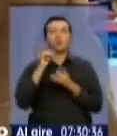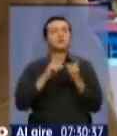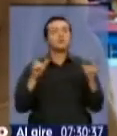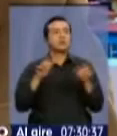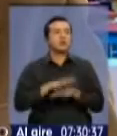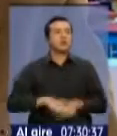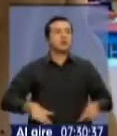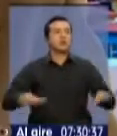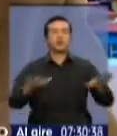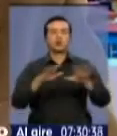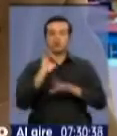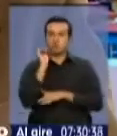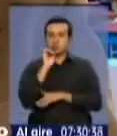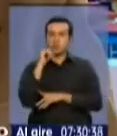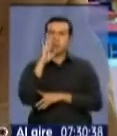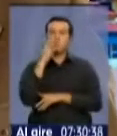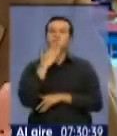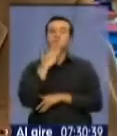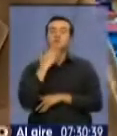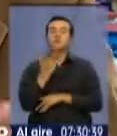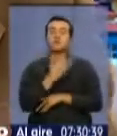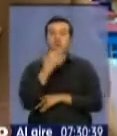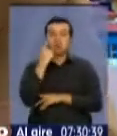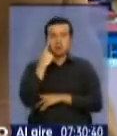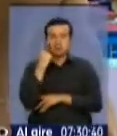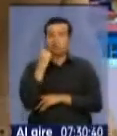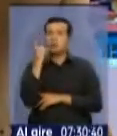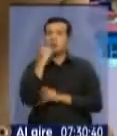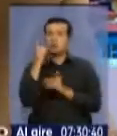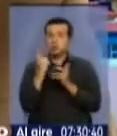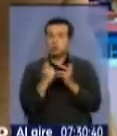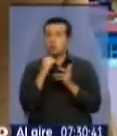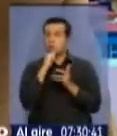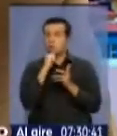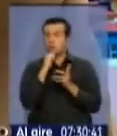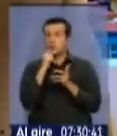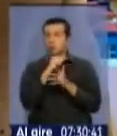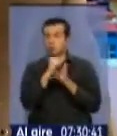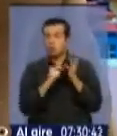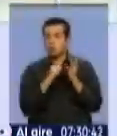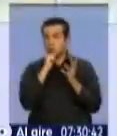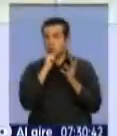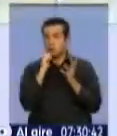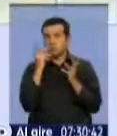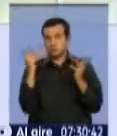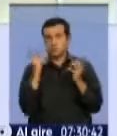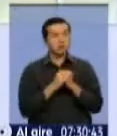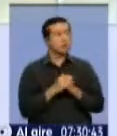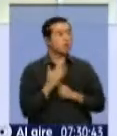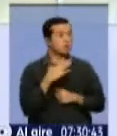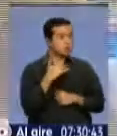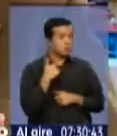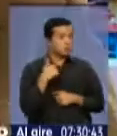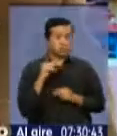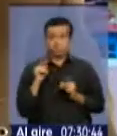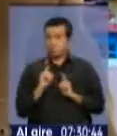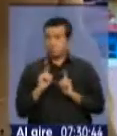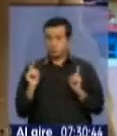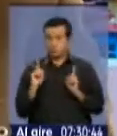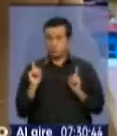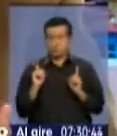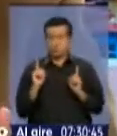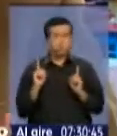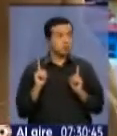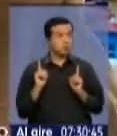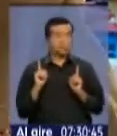personas por territorio, sino que debe ser por déficit de necesidades insatisfechas que existen, ¿no? Se supone que eso entonces, ya existe. No existe porque necesidad será en base